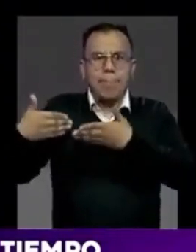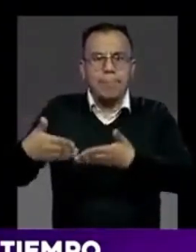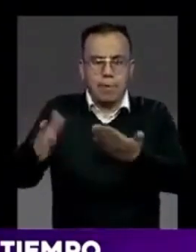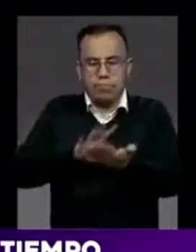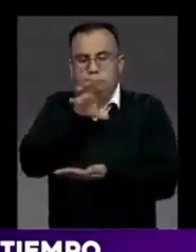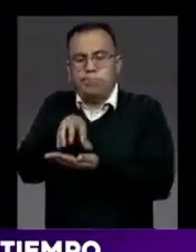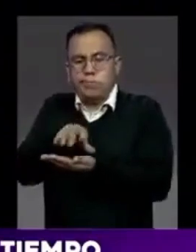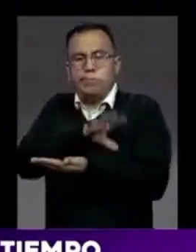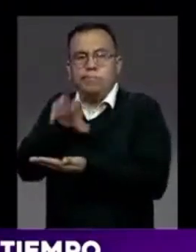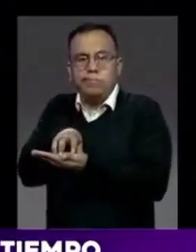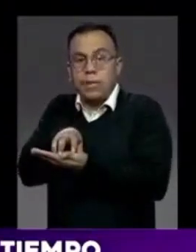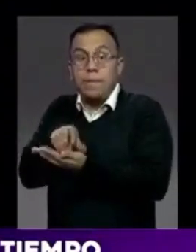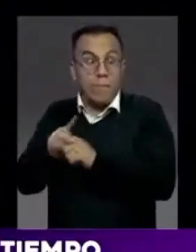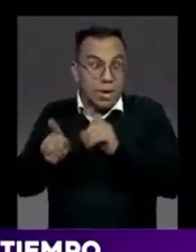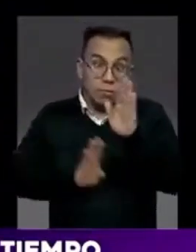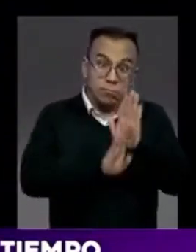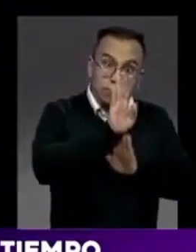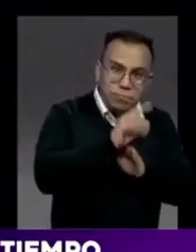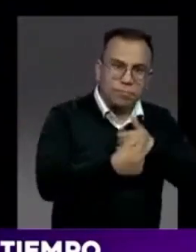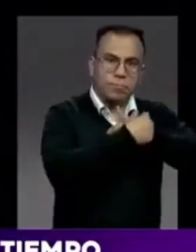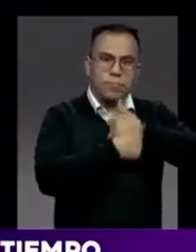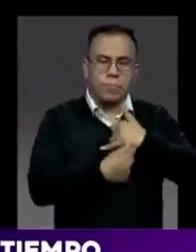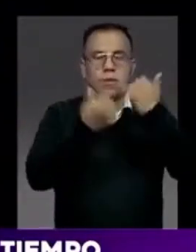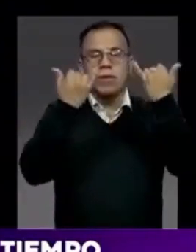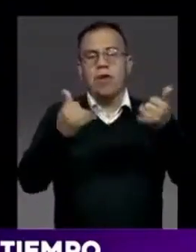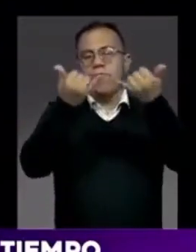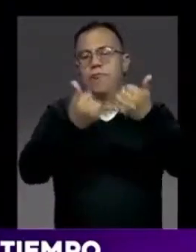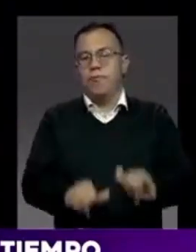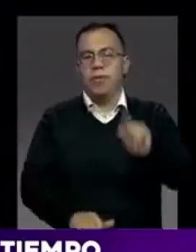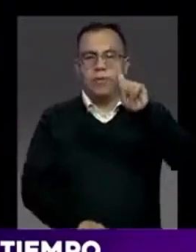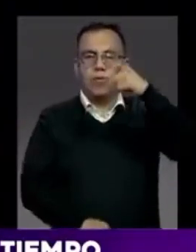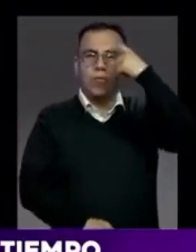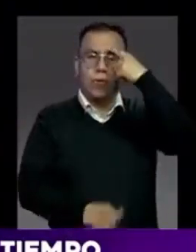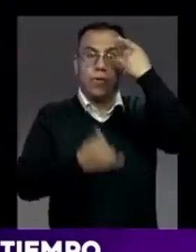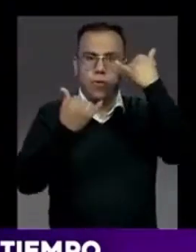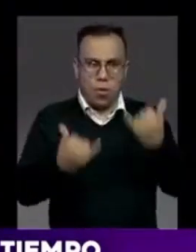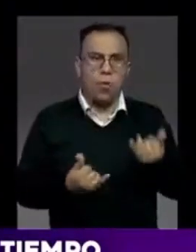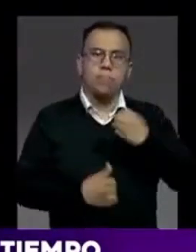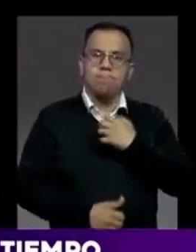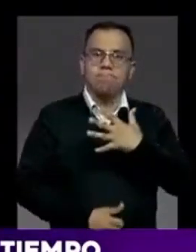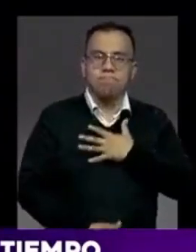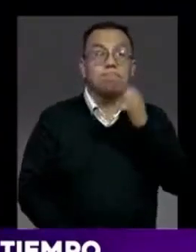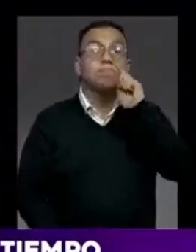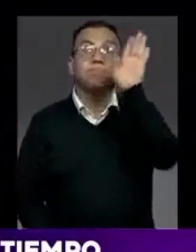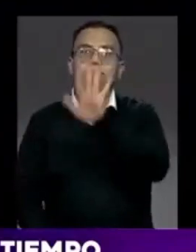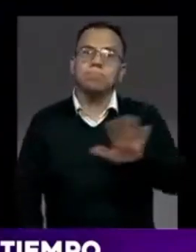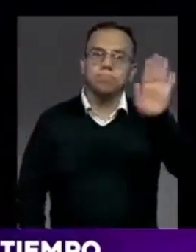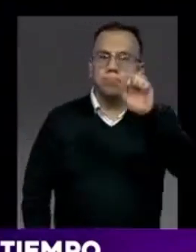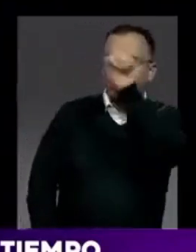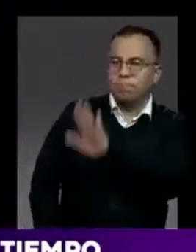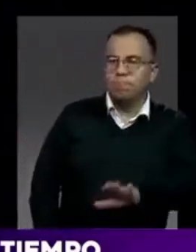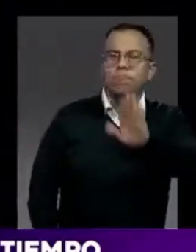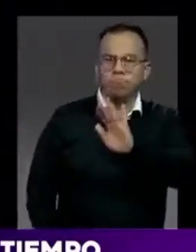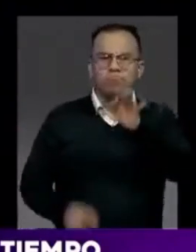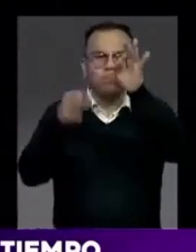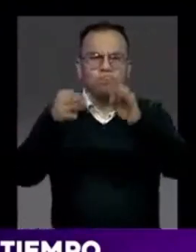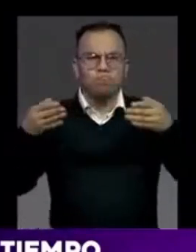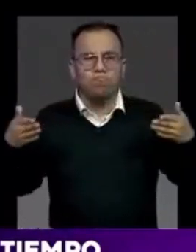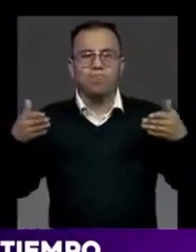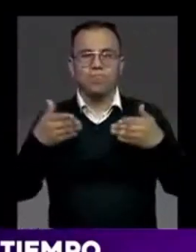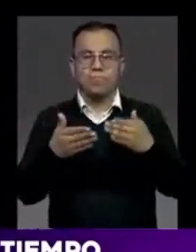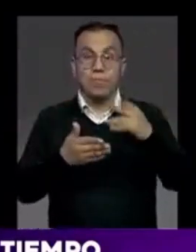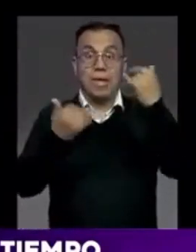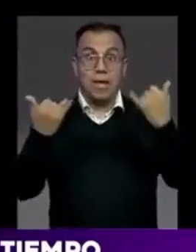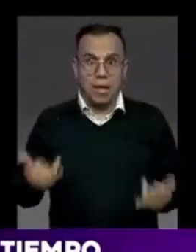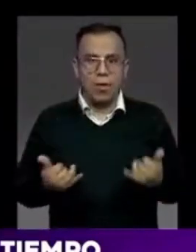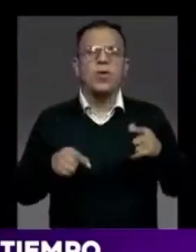para no desarrollar el pacífico colombiano eso se acabó en nuestro gobierno vamos a ello por todas las regiones y tiene que ir completos concretos el caso de ventura